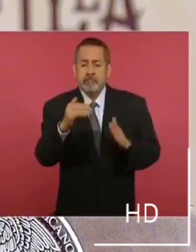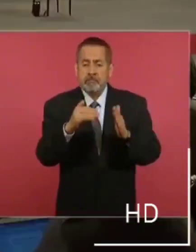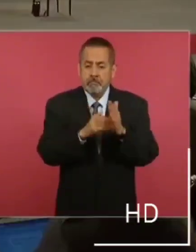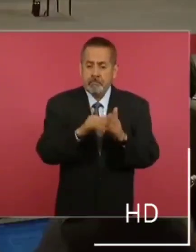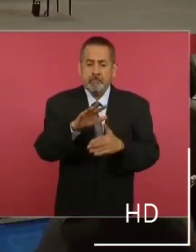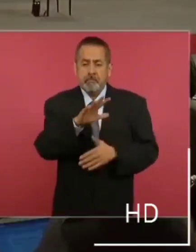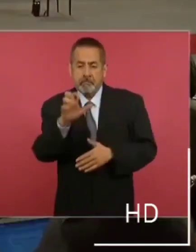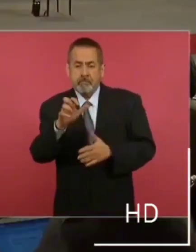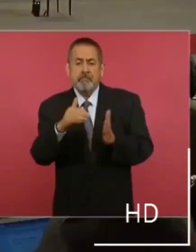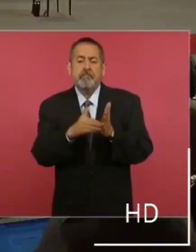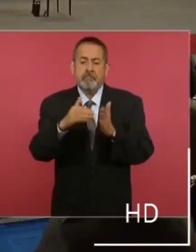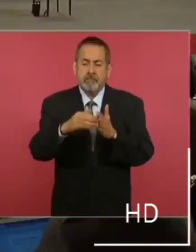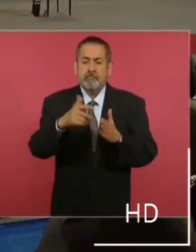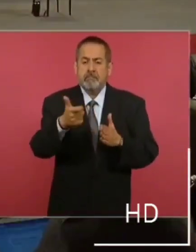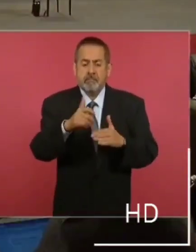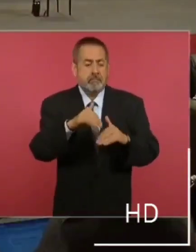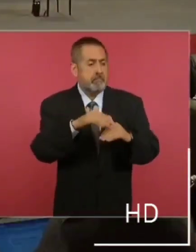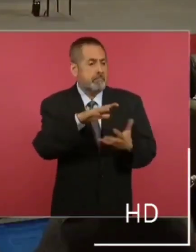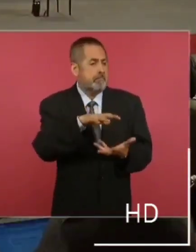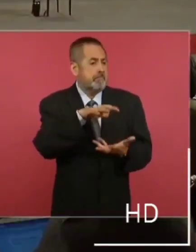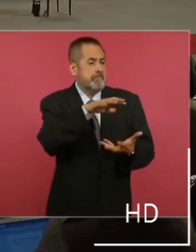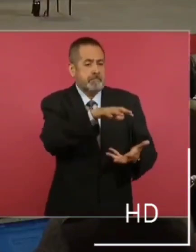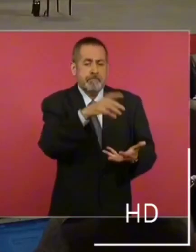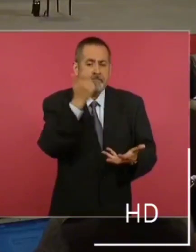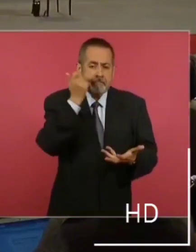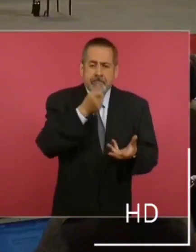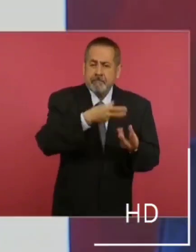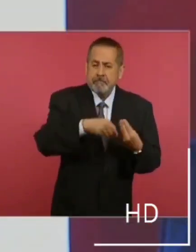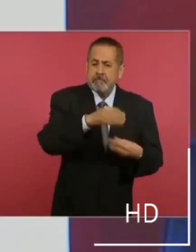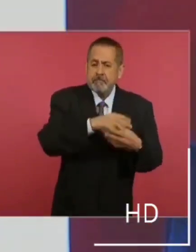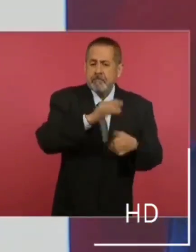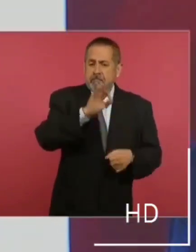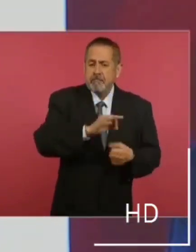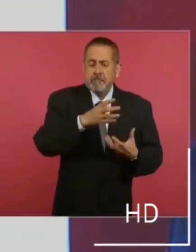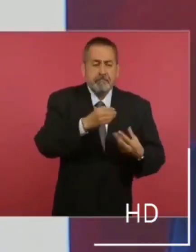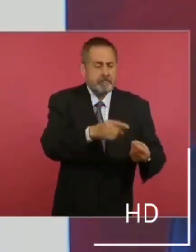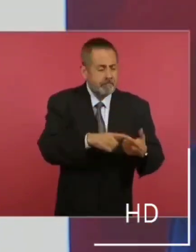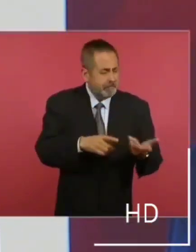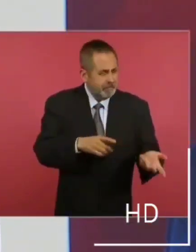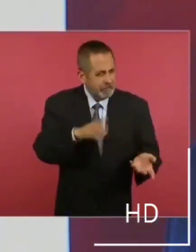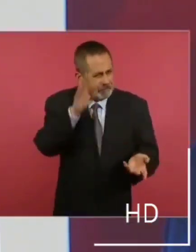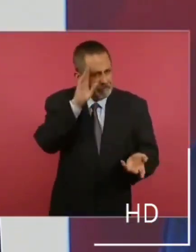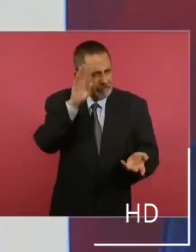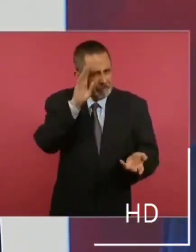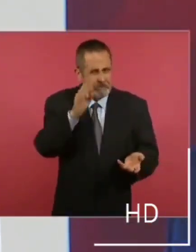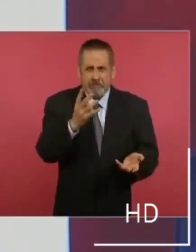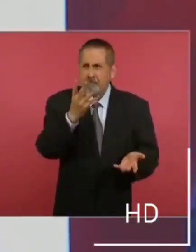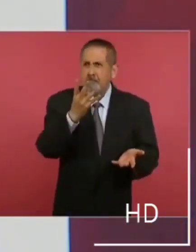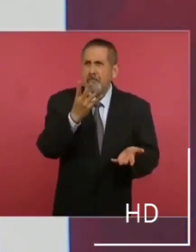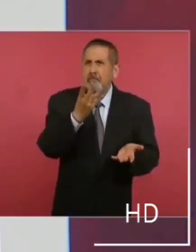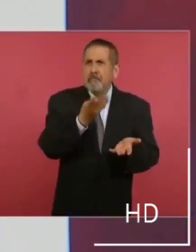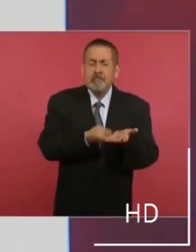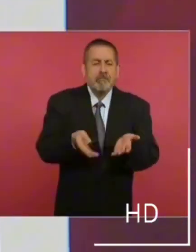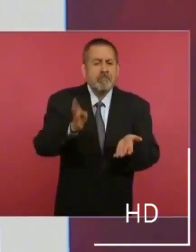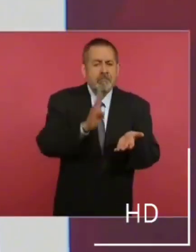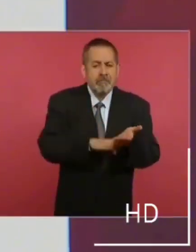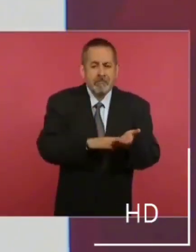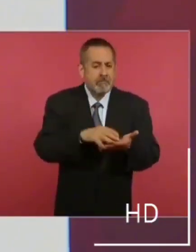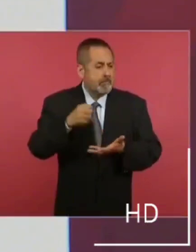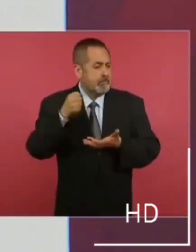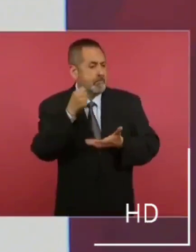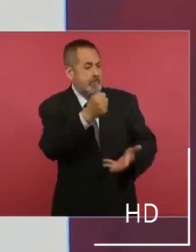21,500 millones de pesos. Esto equivale aproximadamente 4 veces el